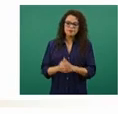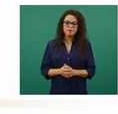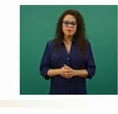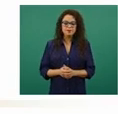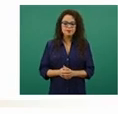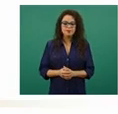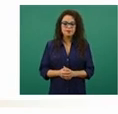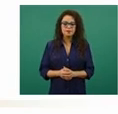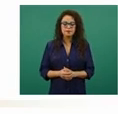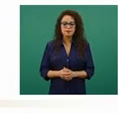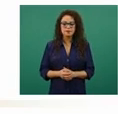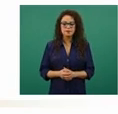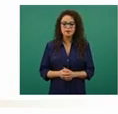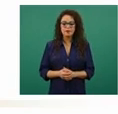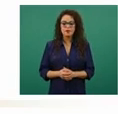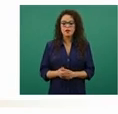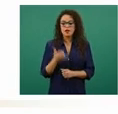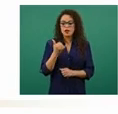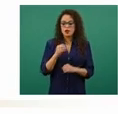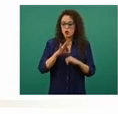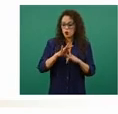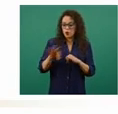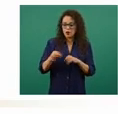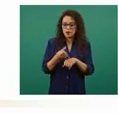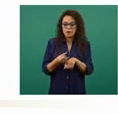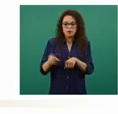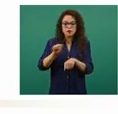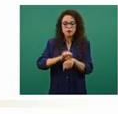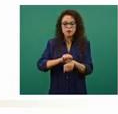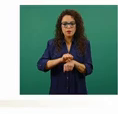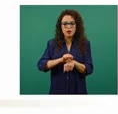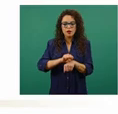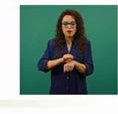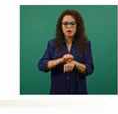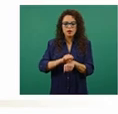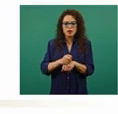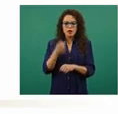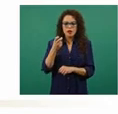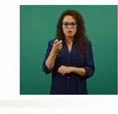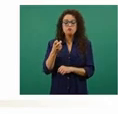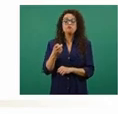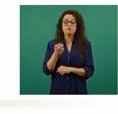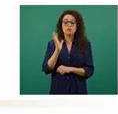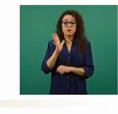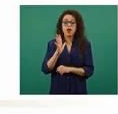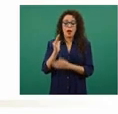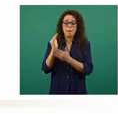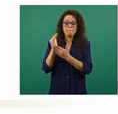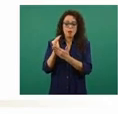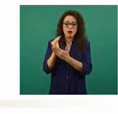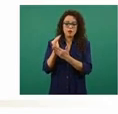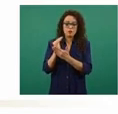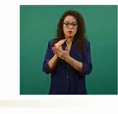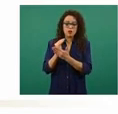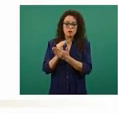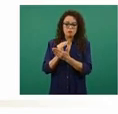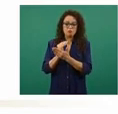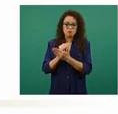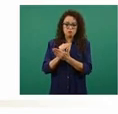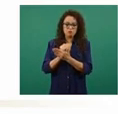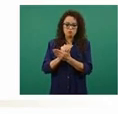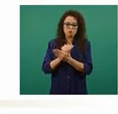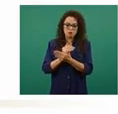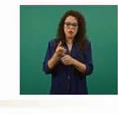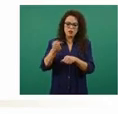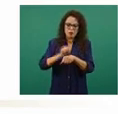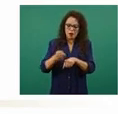inclusive reafianzándose en las últimas semanas es que estos eventos han ido disminuyendo para efectos de cada una de las semanas.